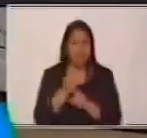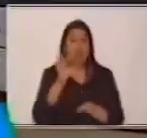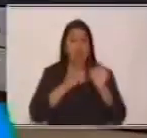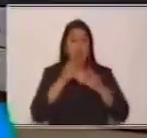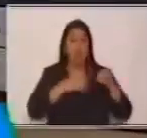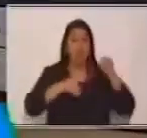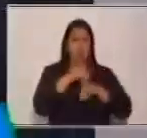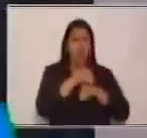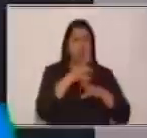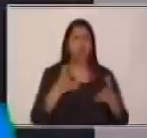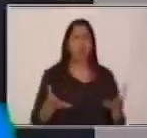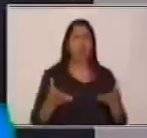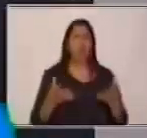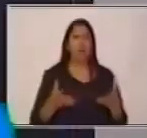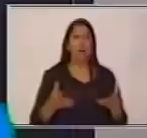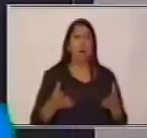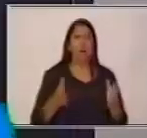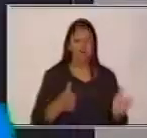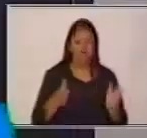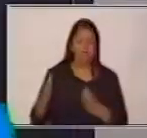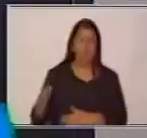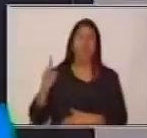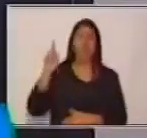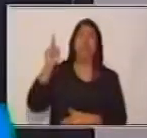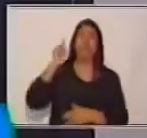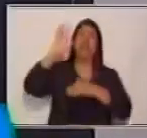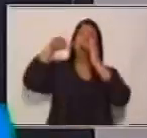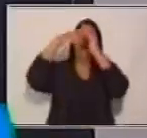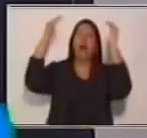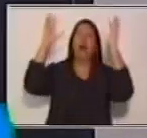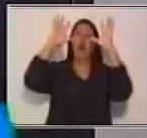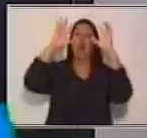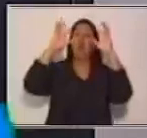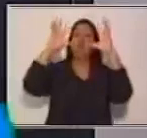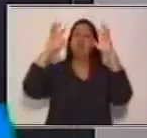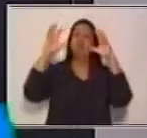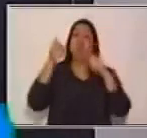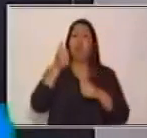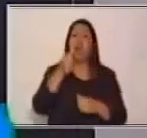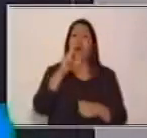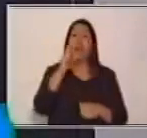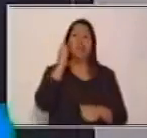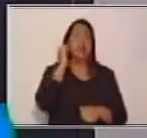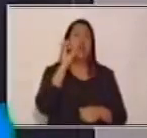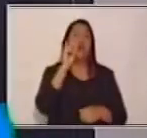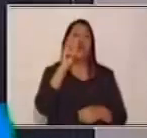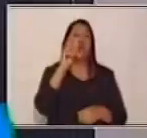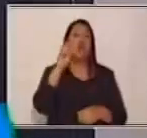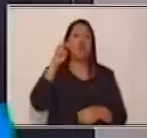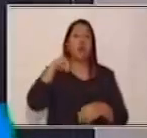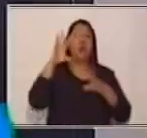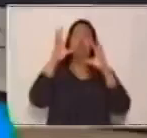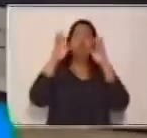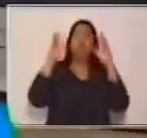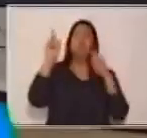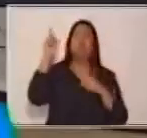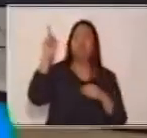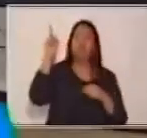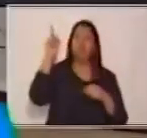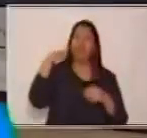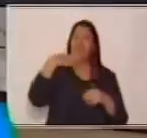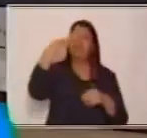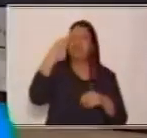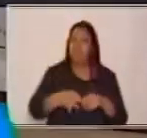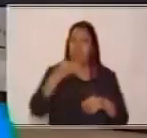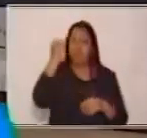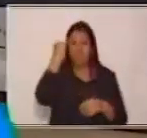Luego tenemos cielo de algodones. ¿Qué crees tú que es? ¿Una imagen, comparación o metáfora? Y por último,